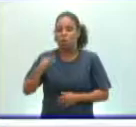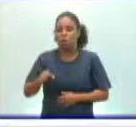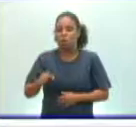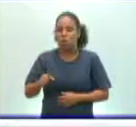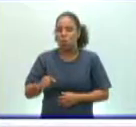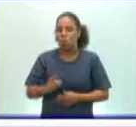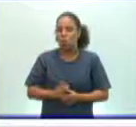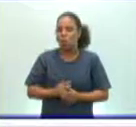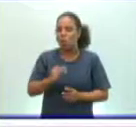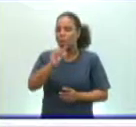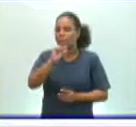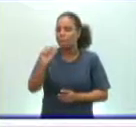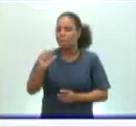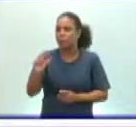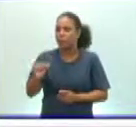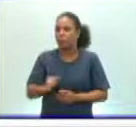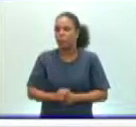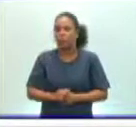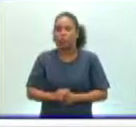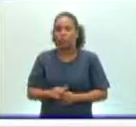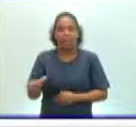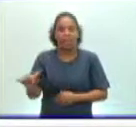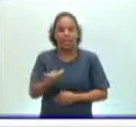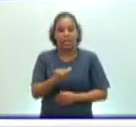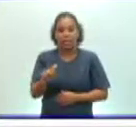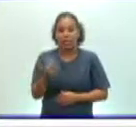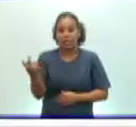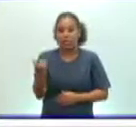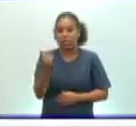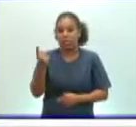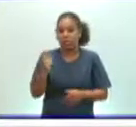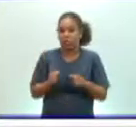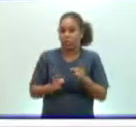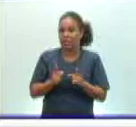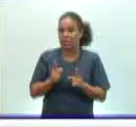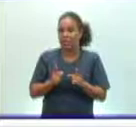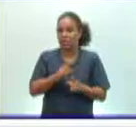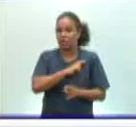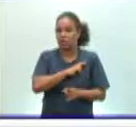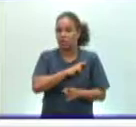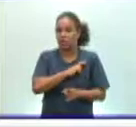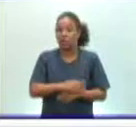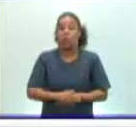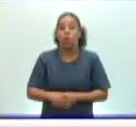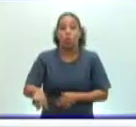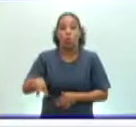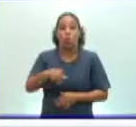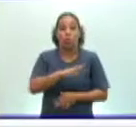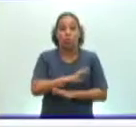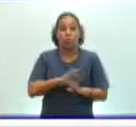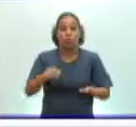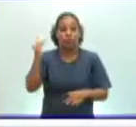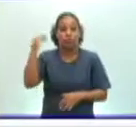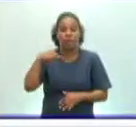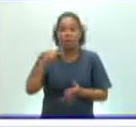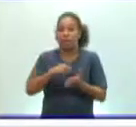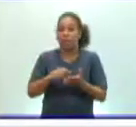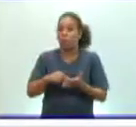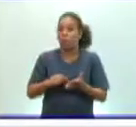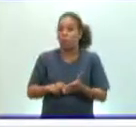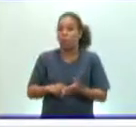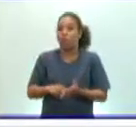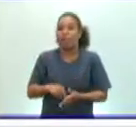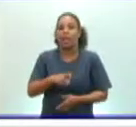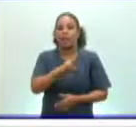Por tanto, es la igualdad de dos razones. Ya ustedes saben calcular las